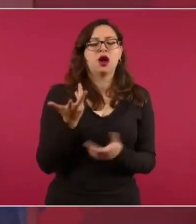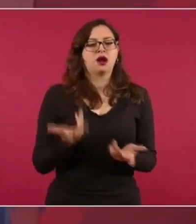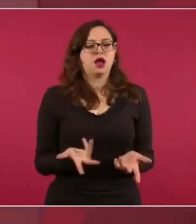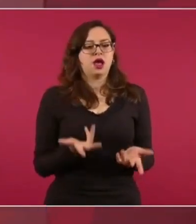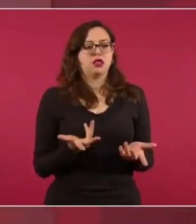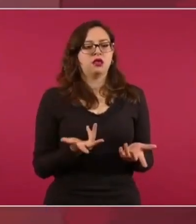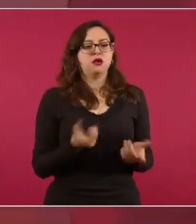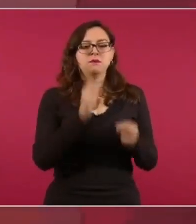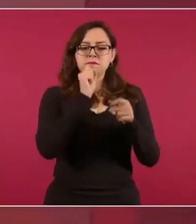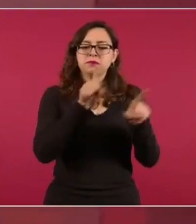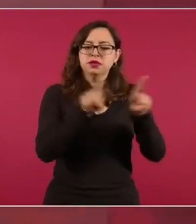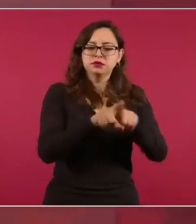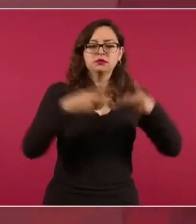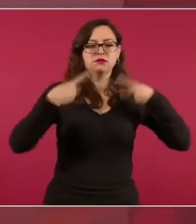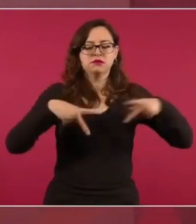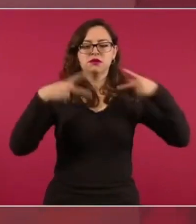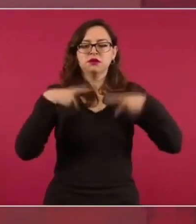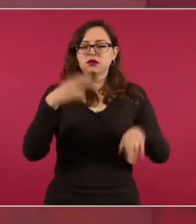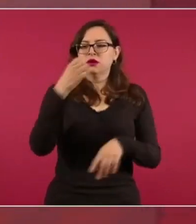intelectuales,